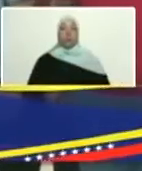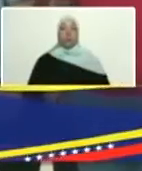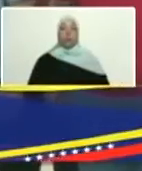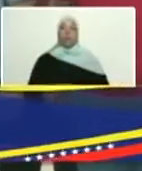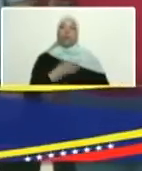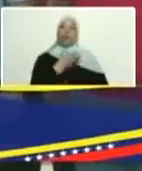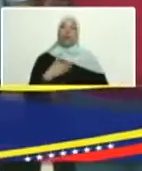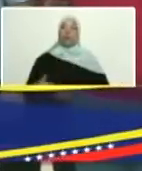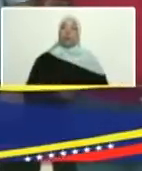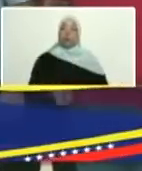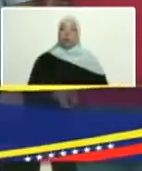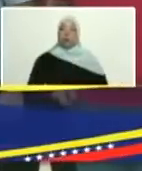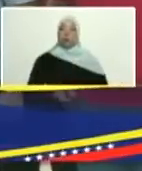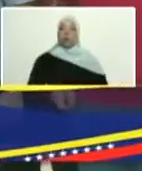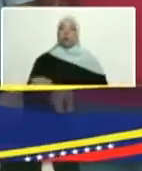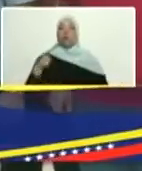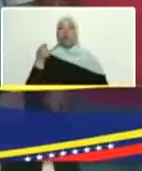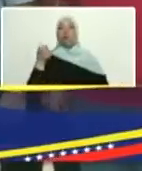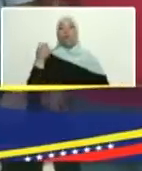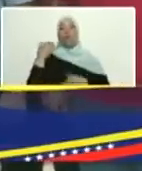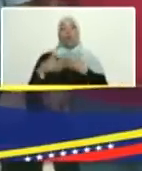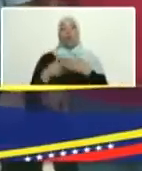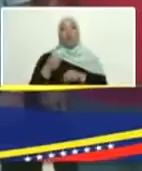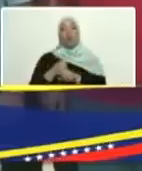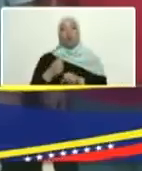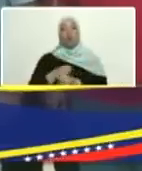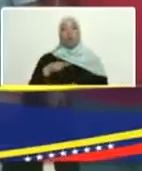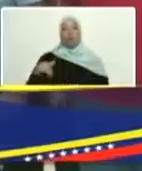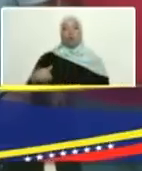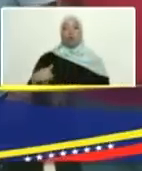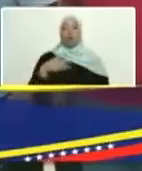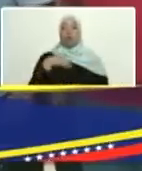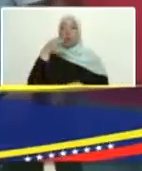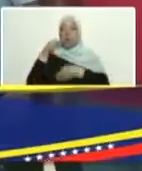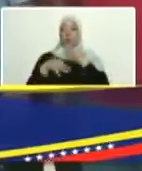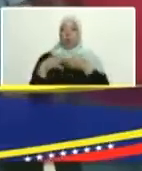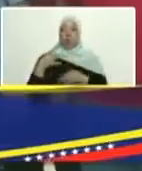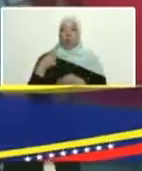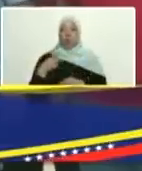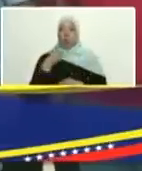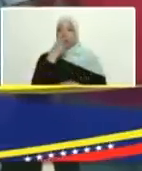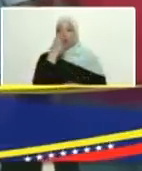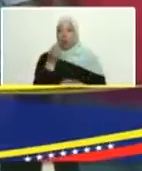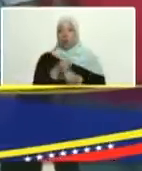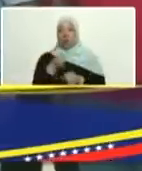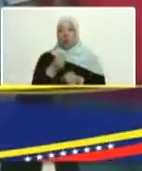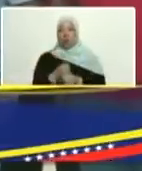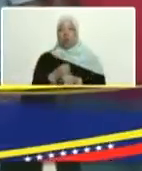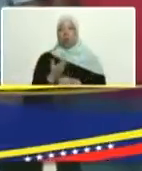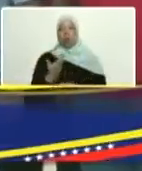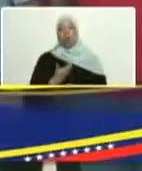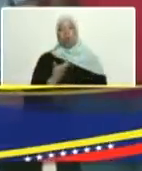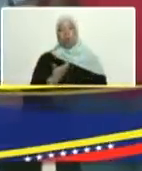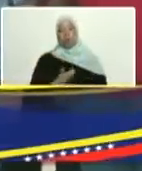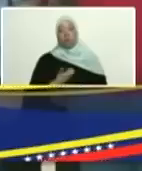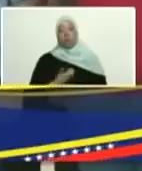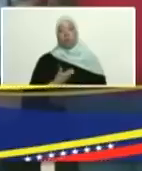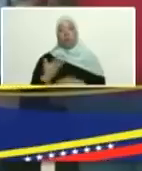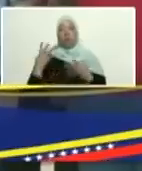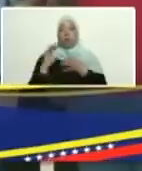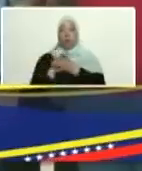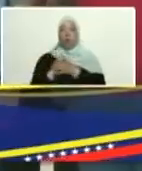Presidente, para adentrarme un poco más en lo que le quiero explicar de la inventiva realizada, presidente, por los